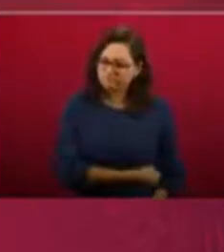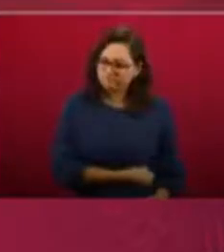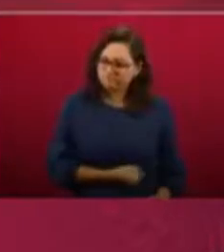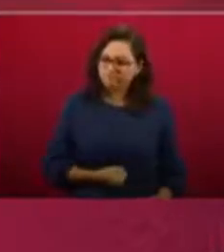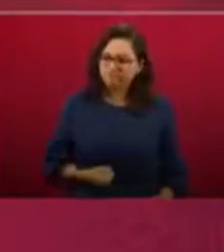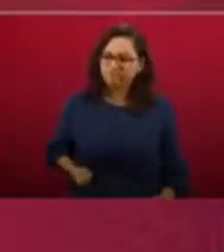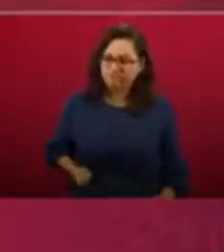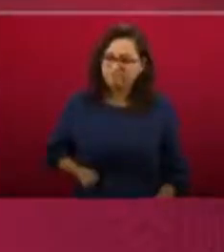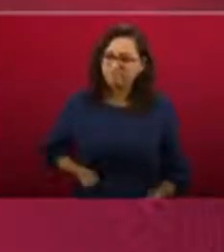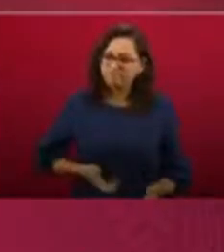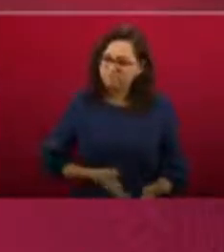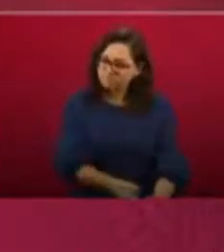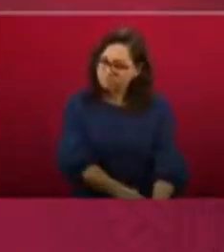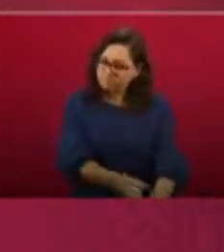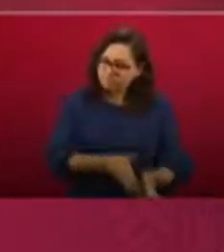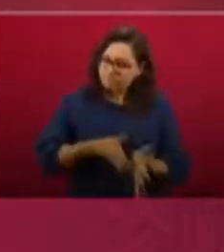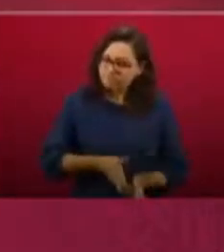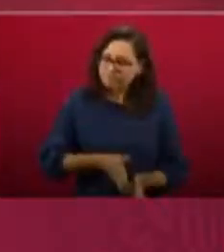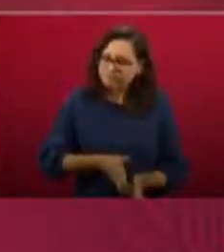el cinturón.